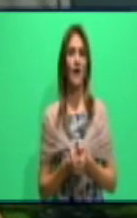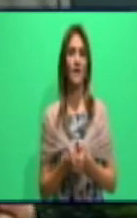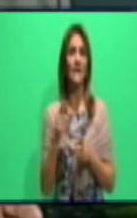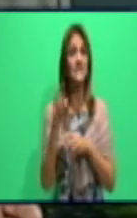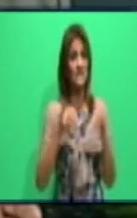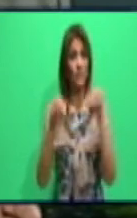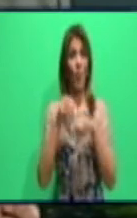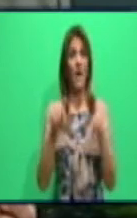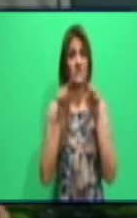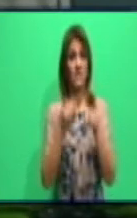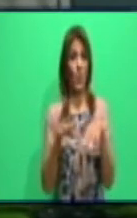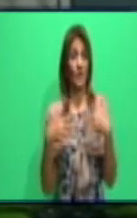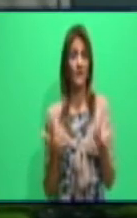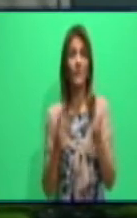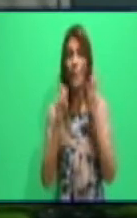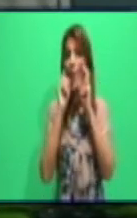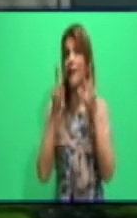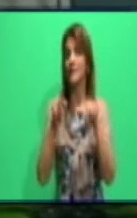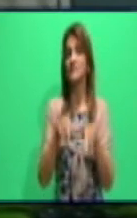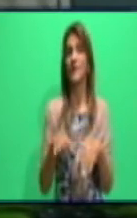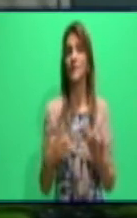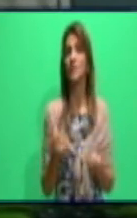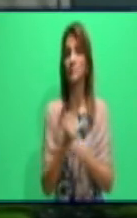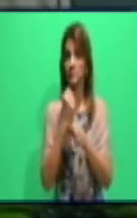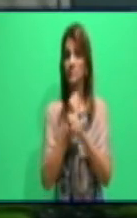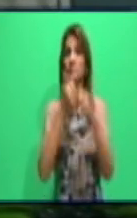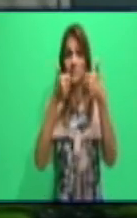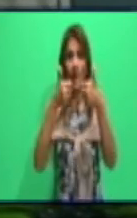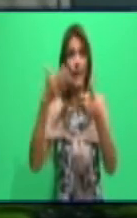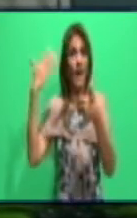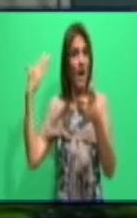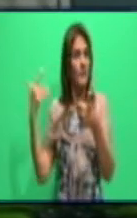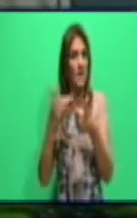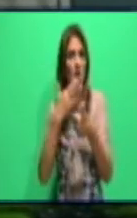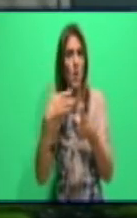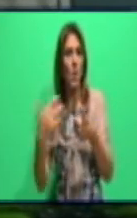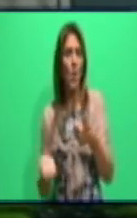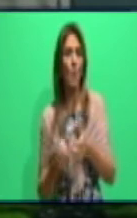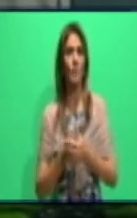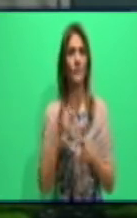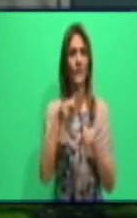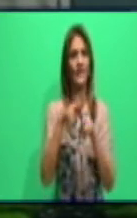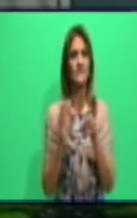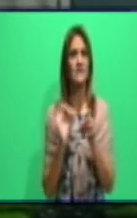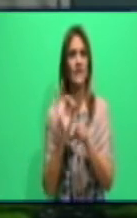excelente que ha venido teniendo esta institución desde que se reinauguró